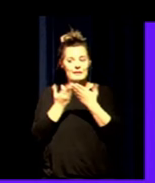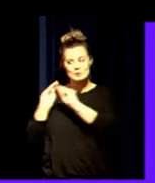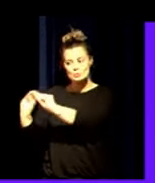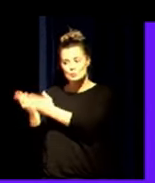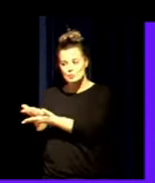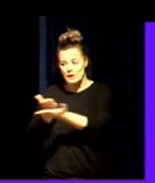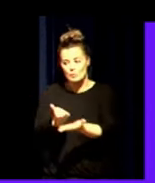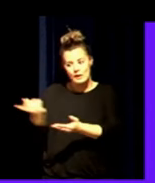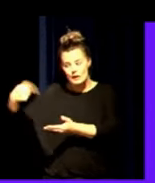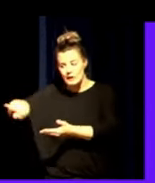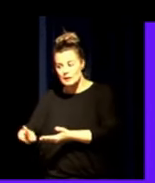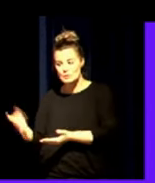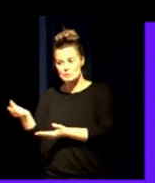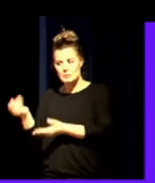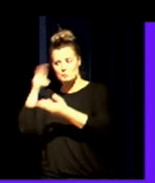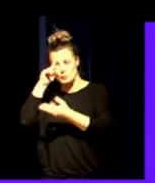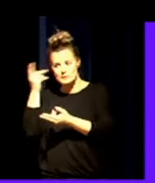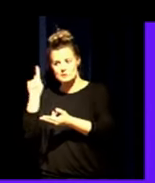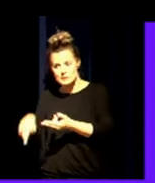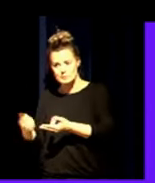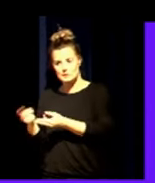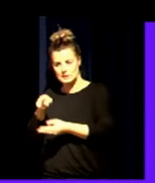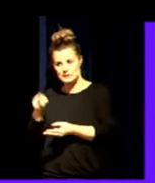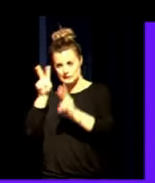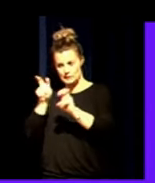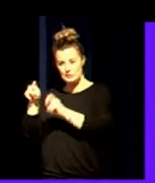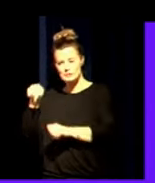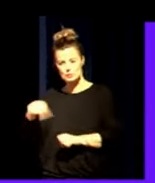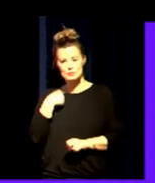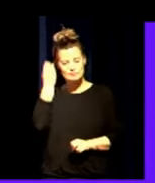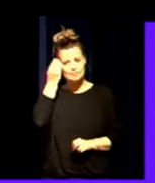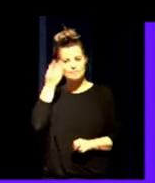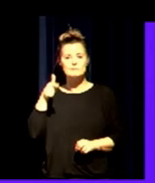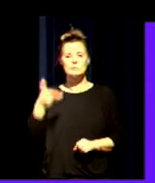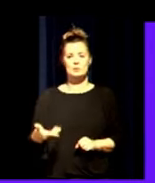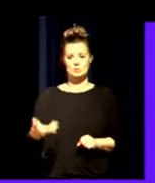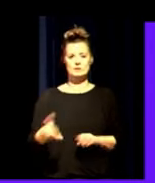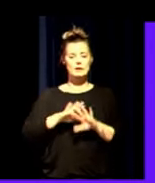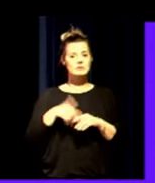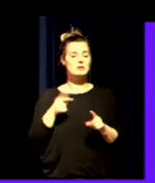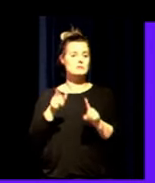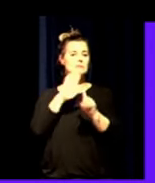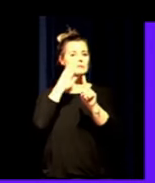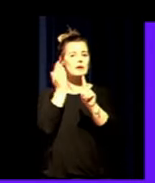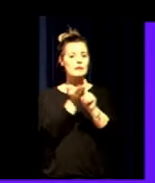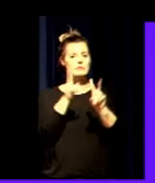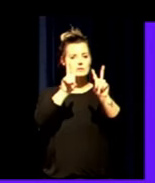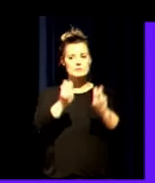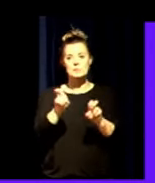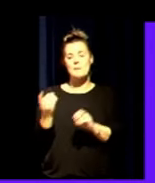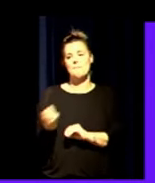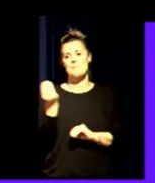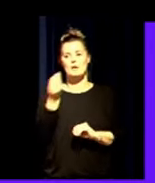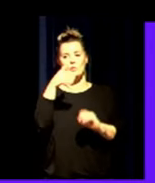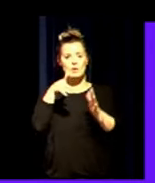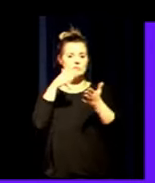ellos quienes se preocupen por este tipo de cuestiones, ¿no? Esto yo creo que es importante porque incide fundamentalmente sobre la mejora del